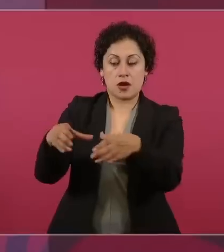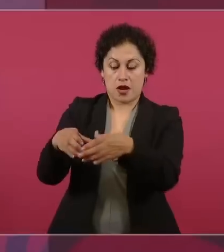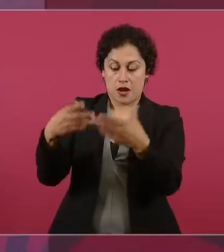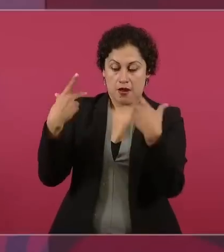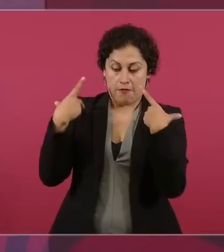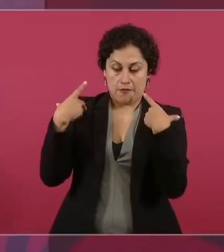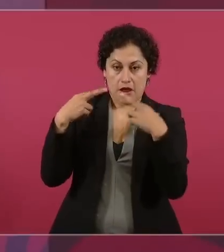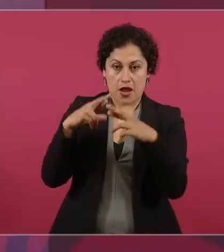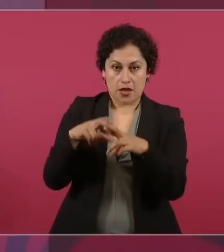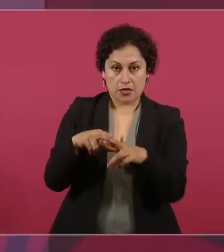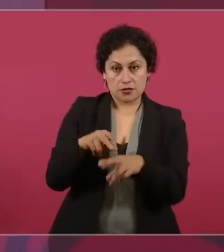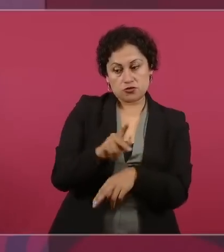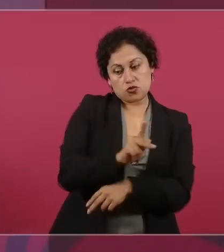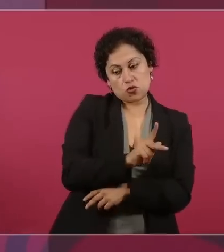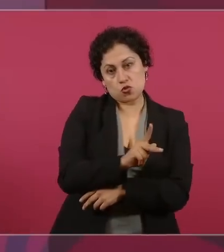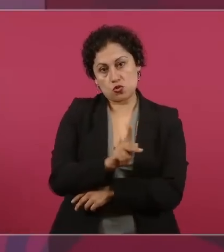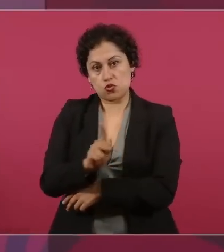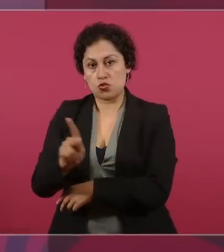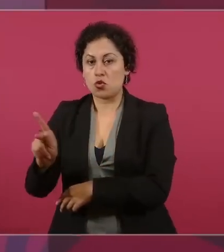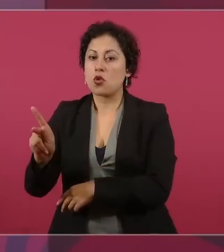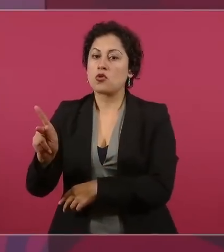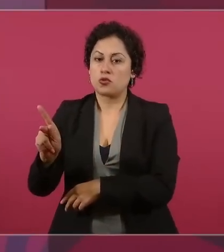gane